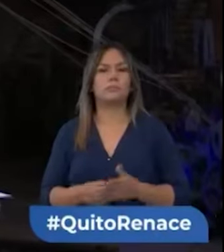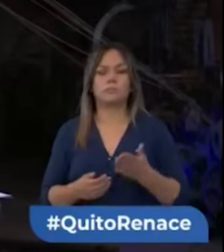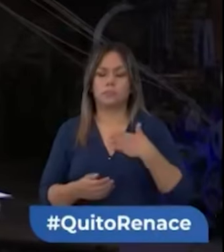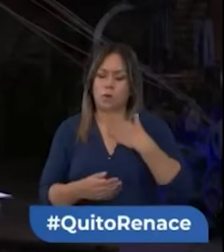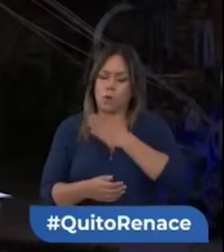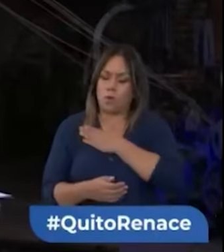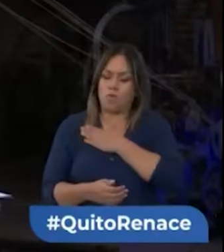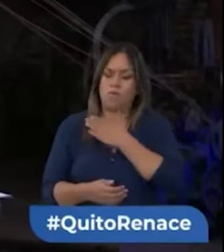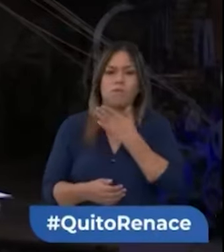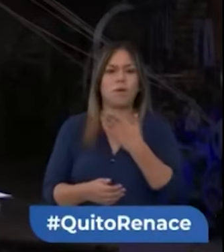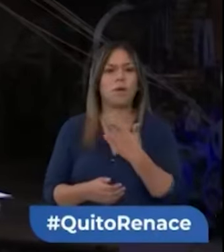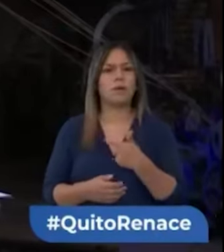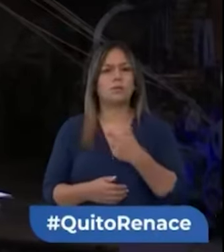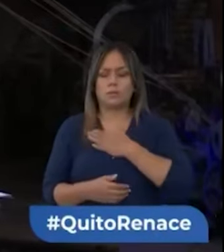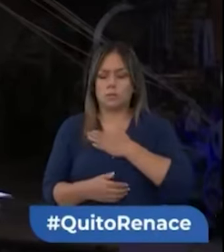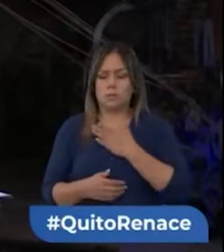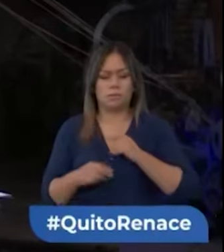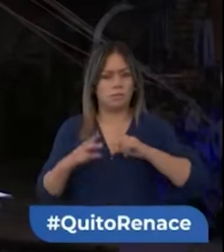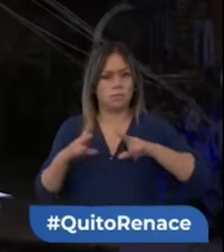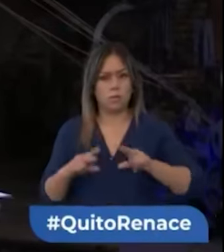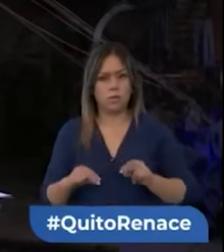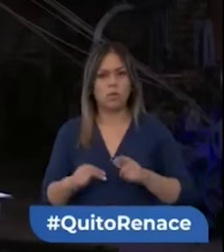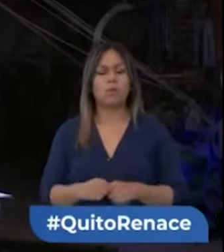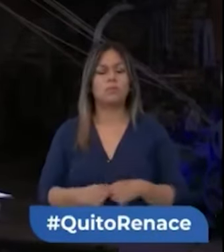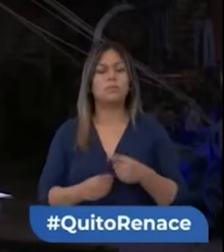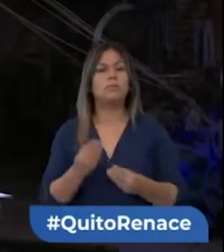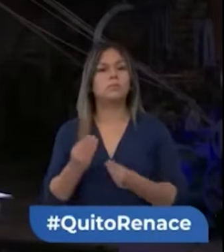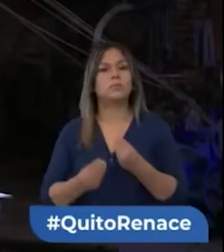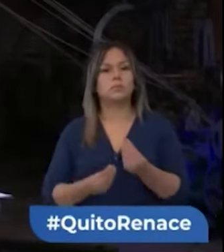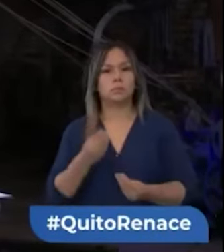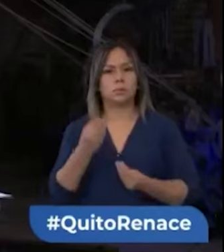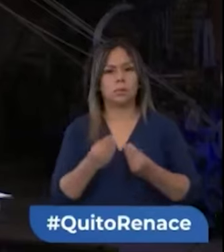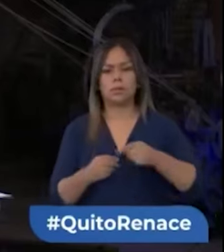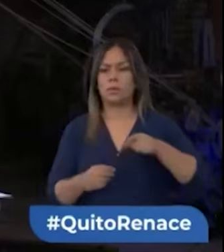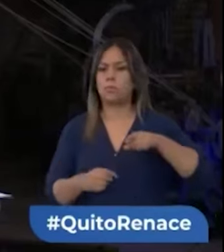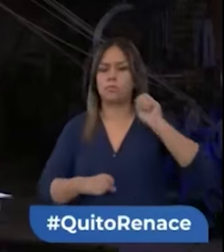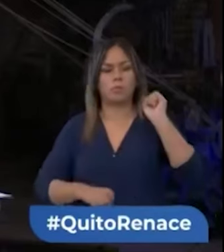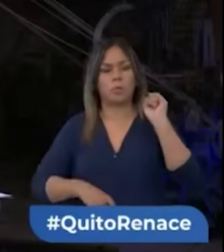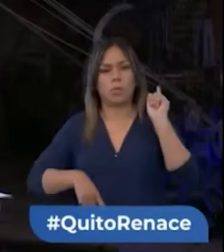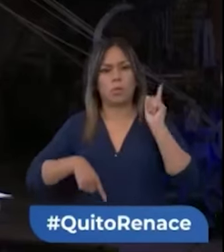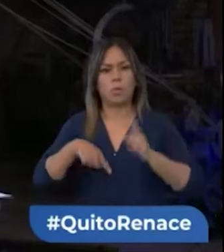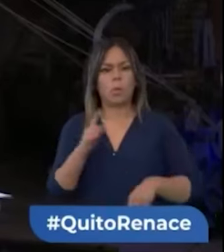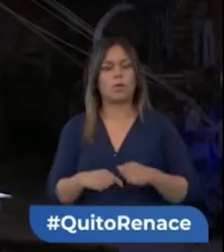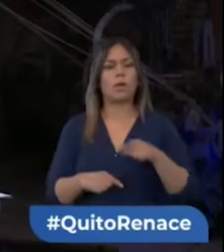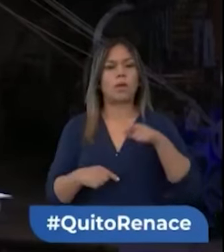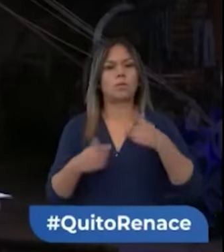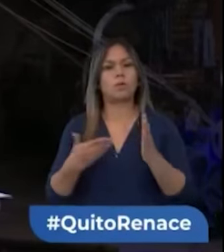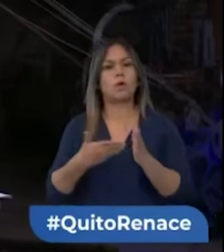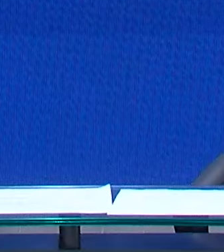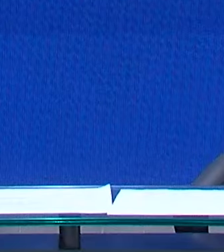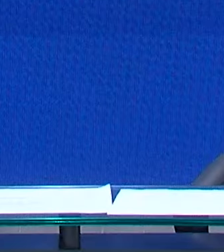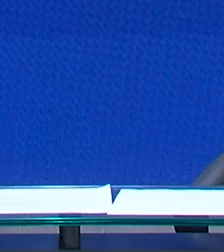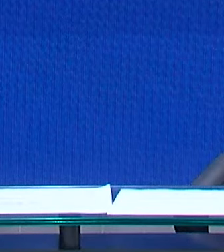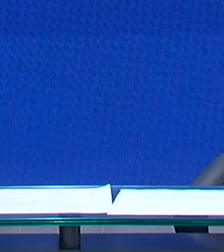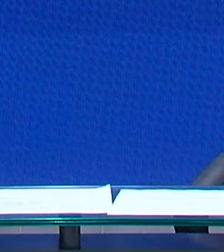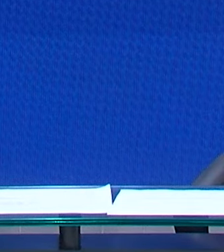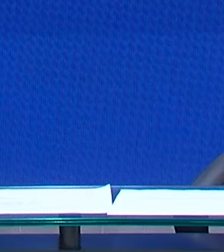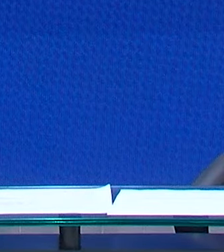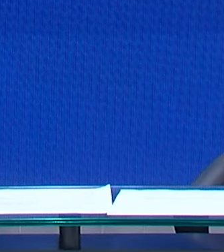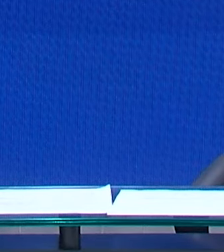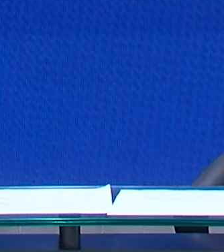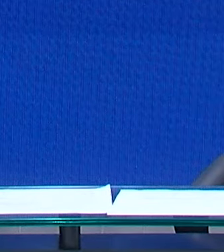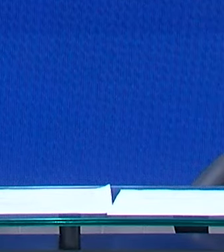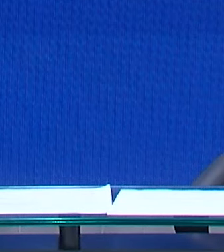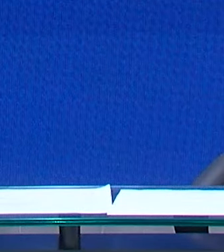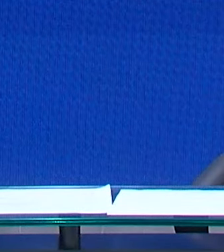que no trabaje de la forma en la que trabajo. Sí, y esto no puede pasar, eso es atentatorio contra la democracia. Lo gracioso es que